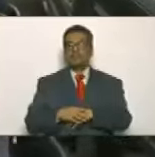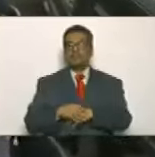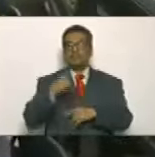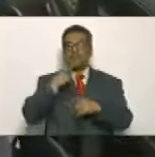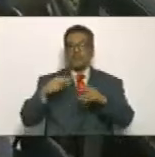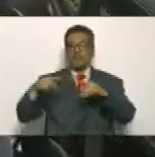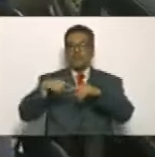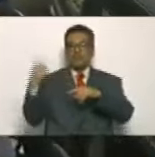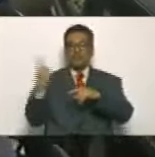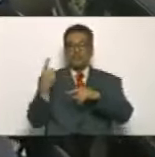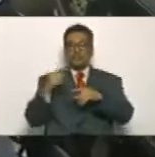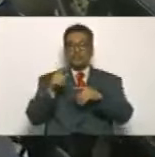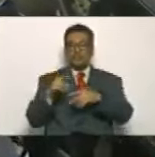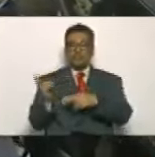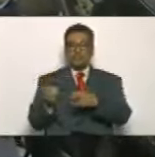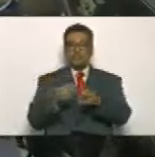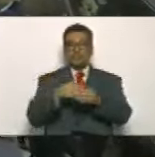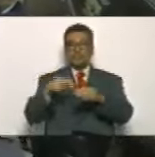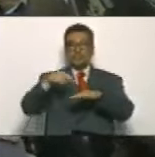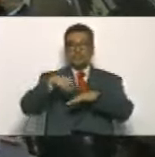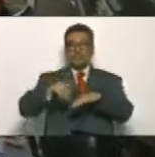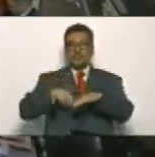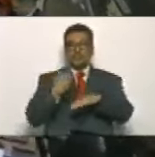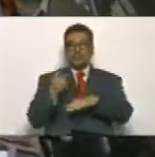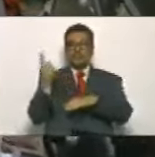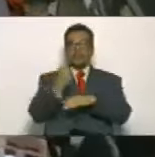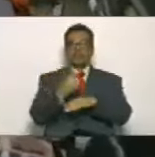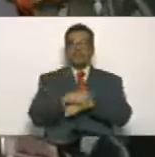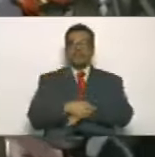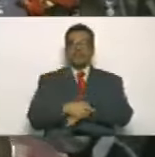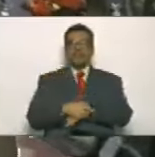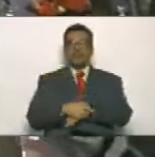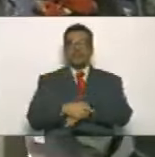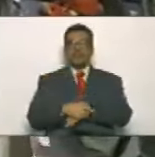Solicita a la tribuna de oradores, se le concede. Adelante.